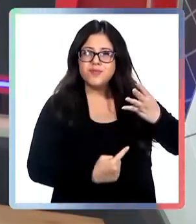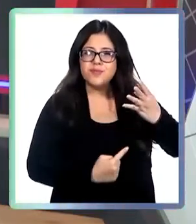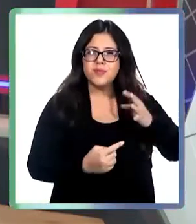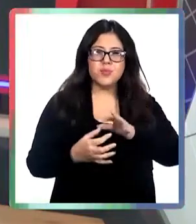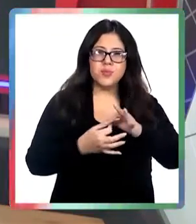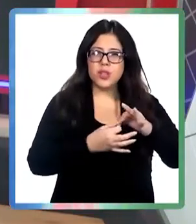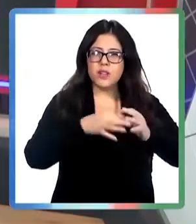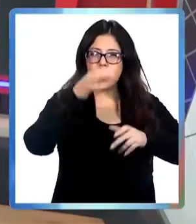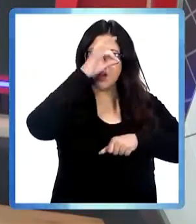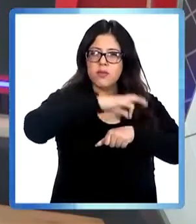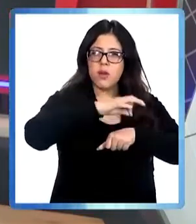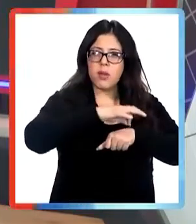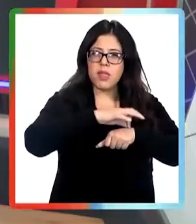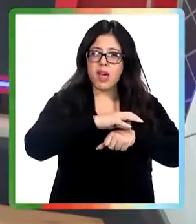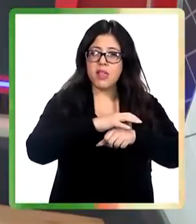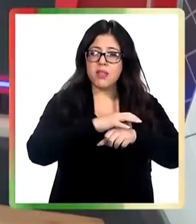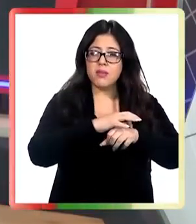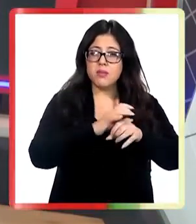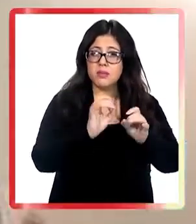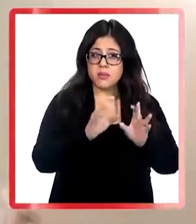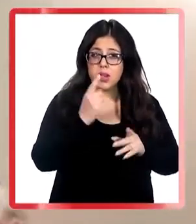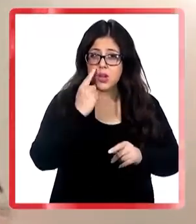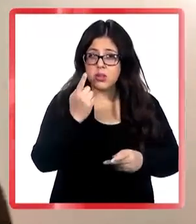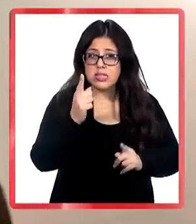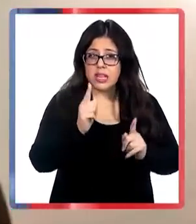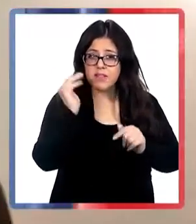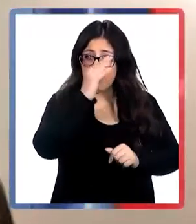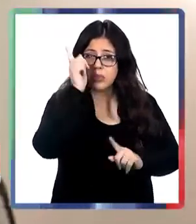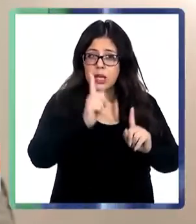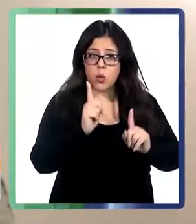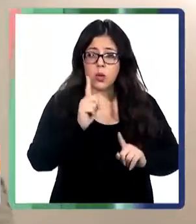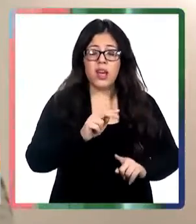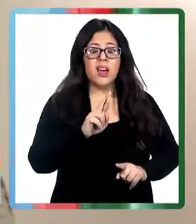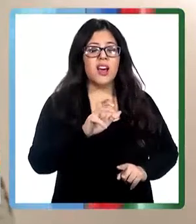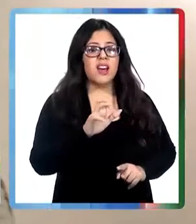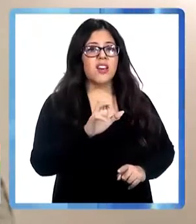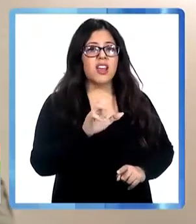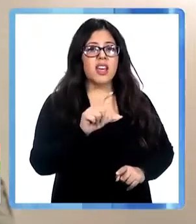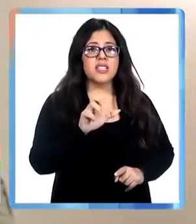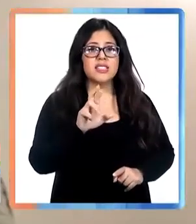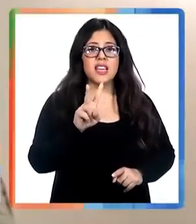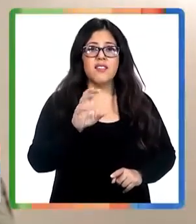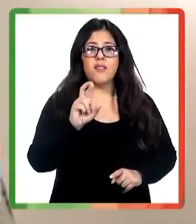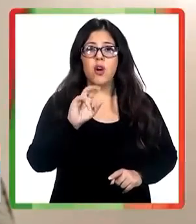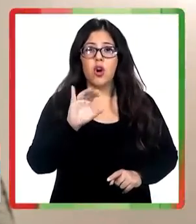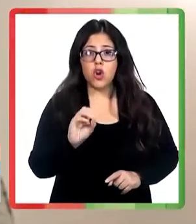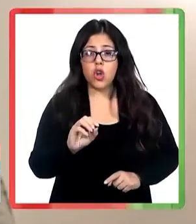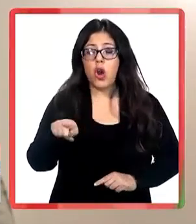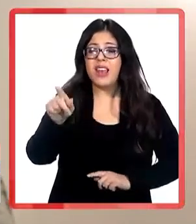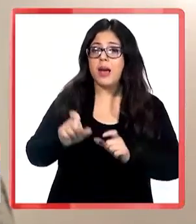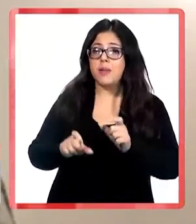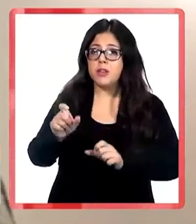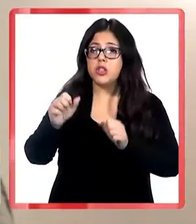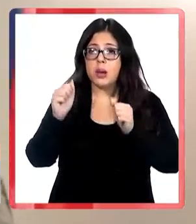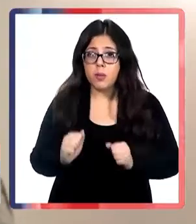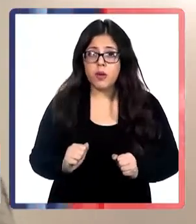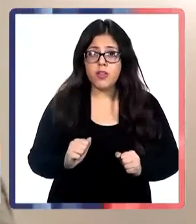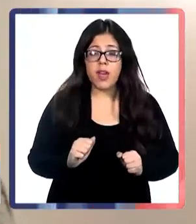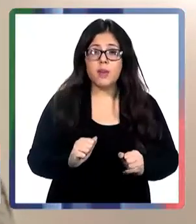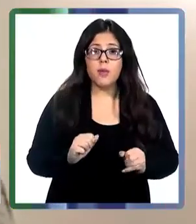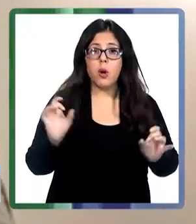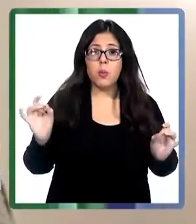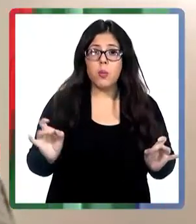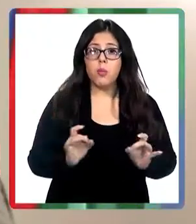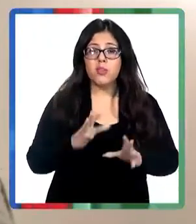enfermedad? ¿Alguna más cercano? Bueno, el reservorio es el ser humano. Los humanos podemos ser